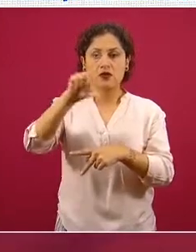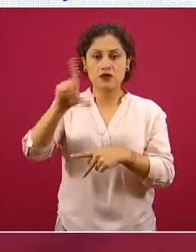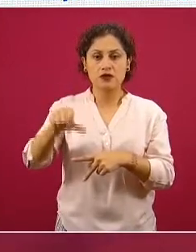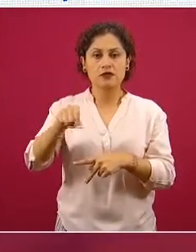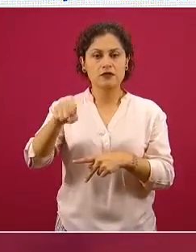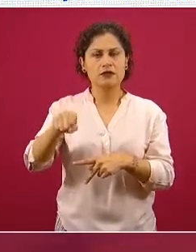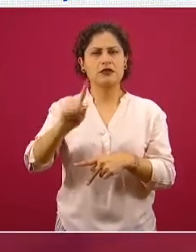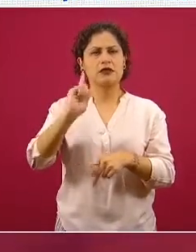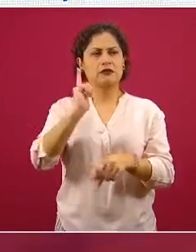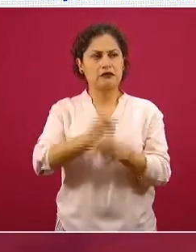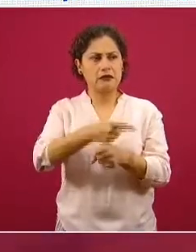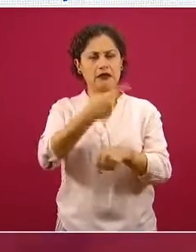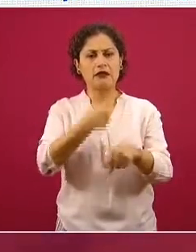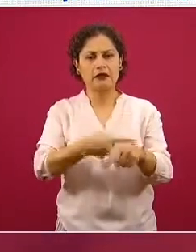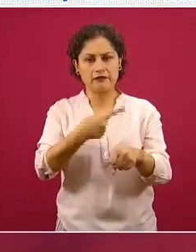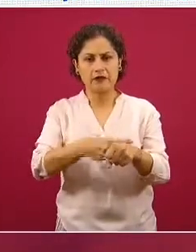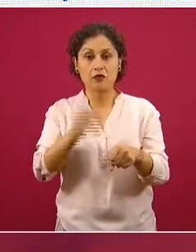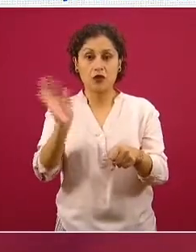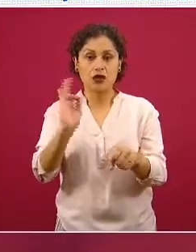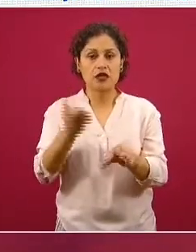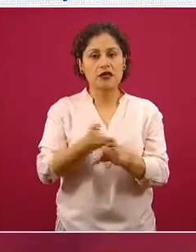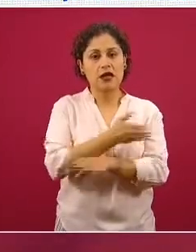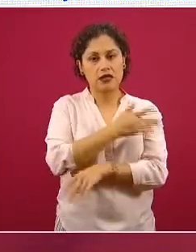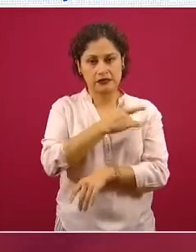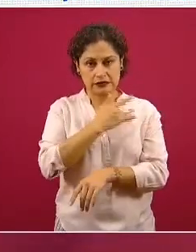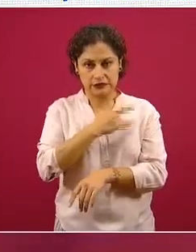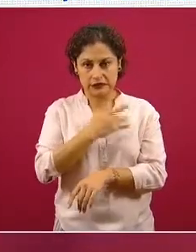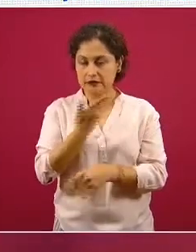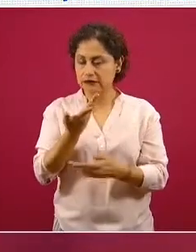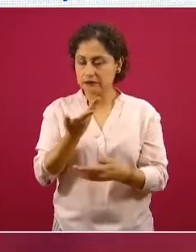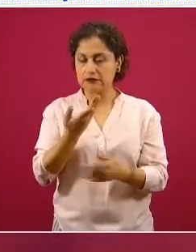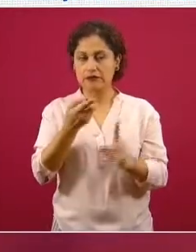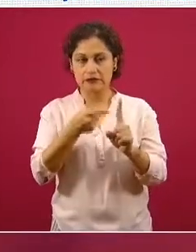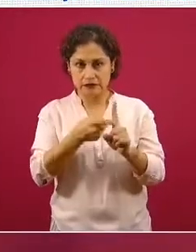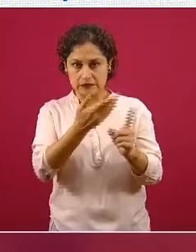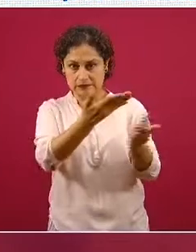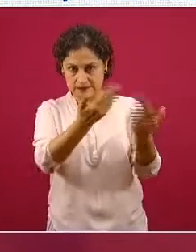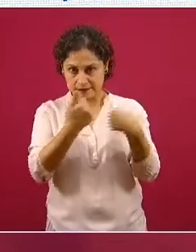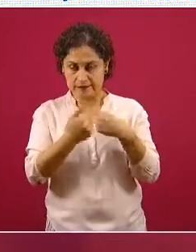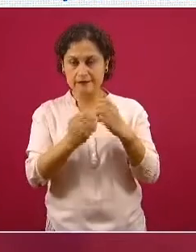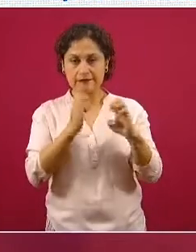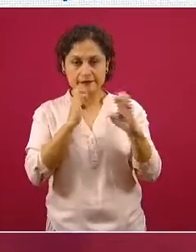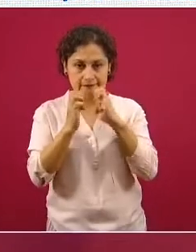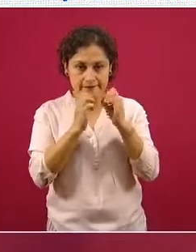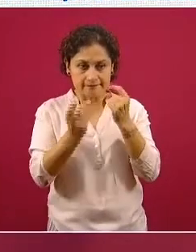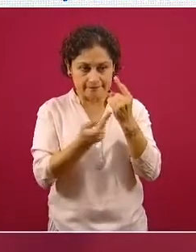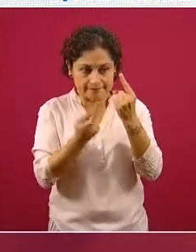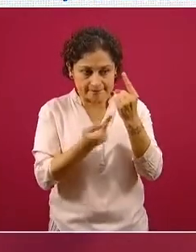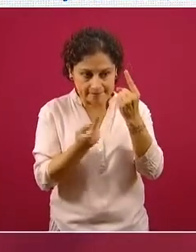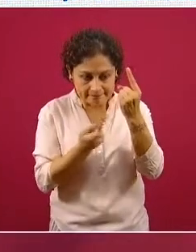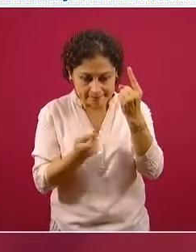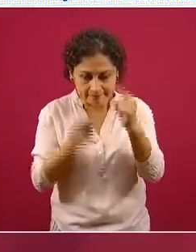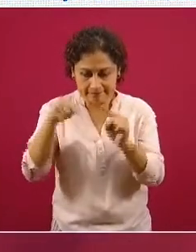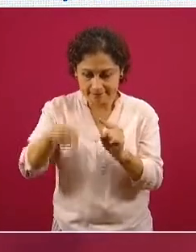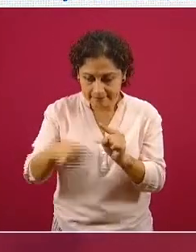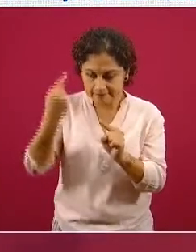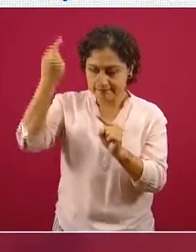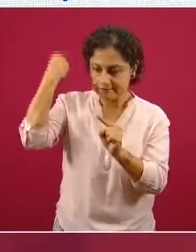síntomas. Ese es el tipo de estudio de contacto o de caso y contactos que se hace en la fase 1.